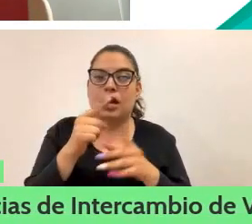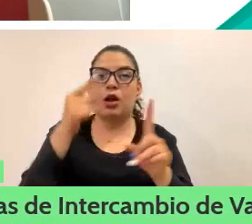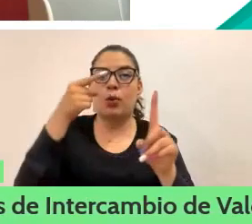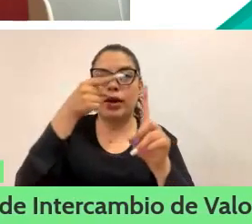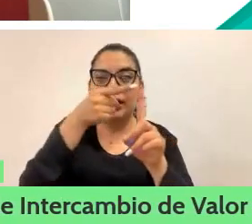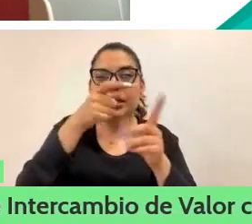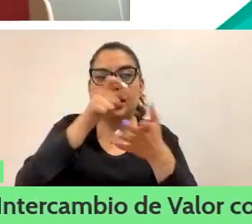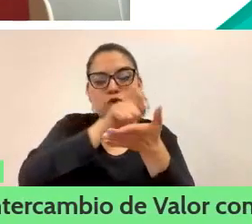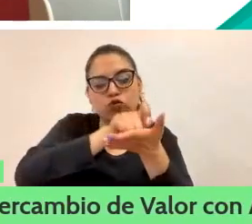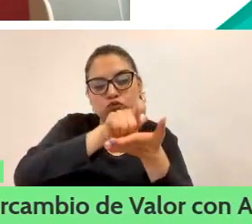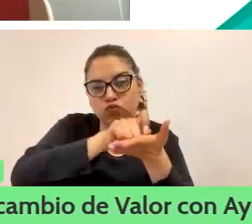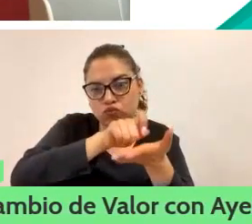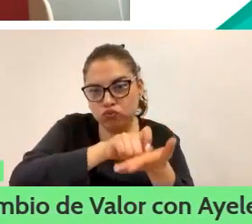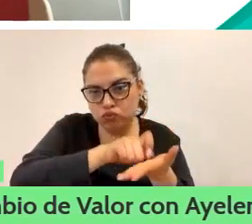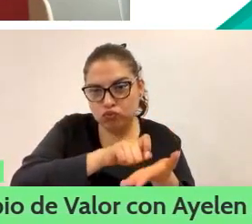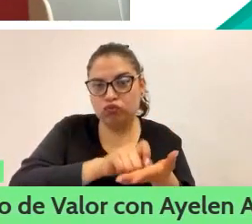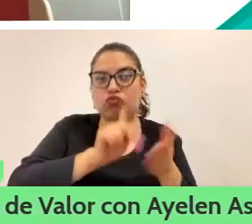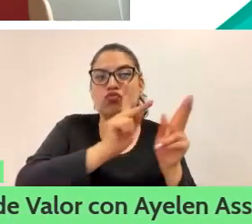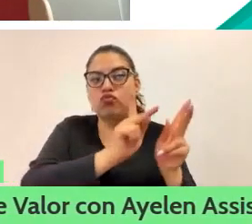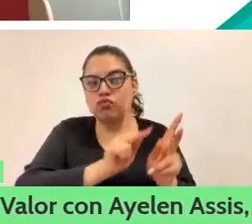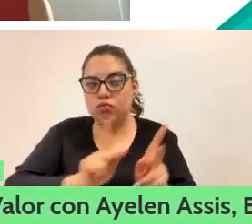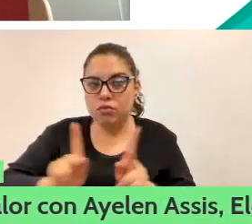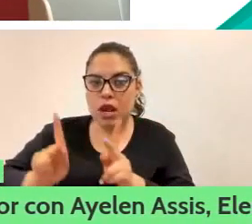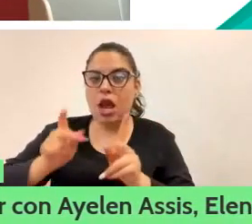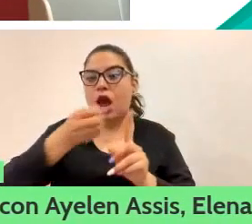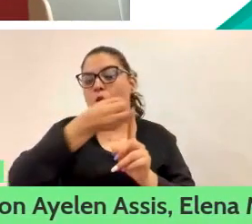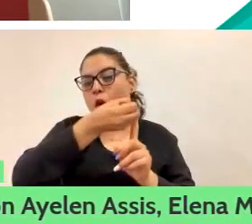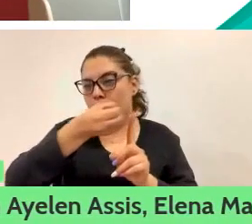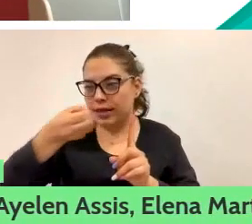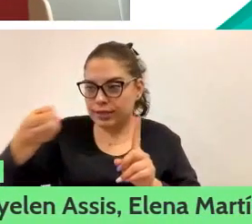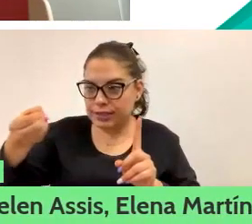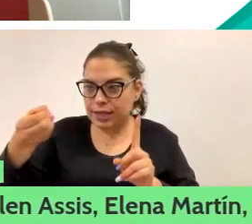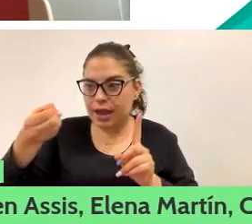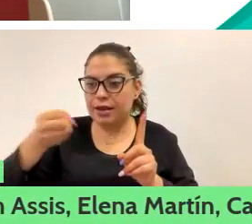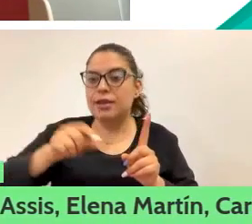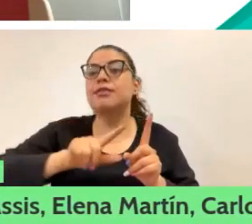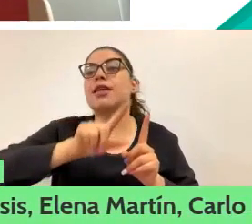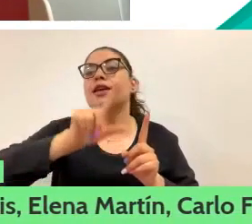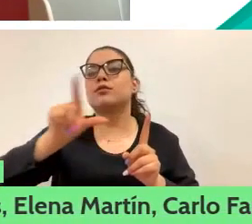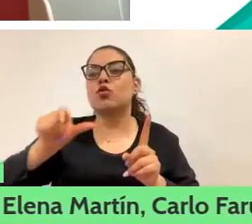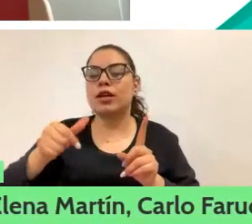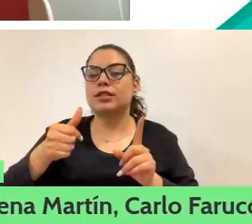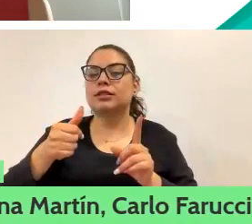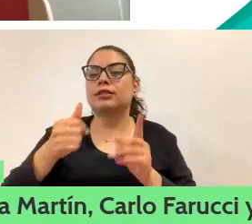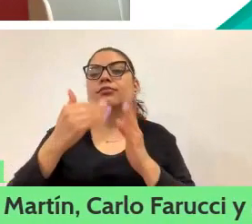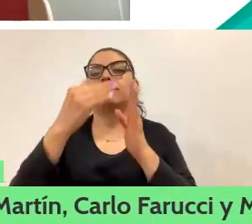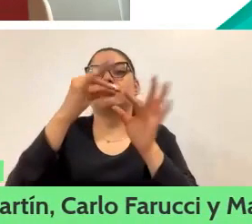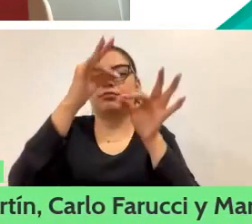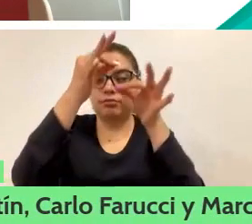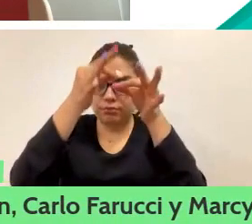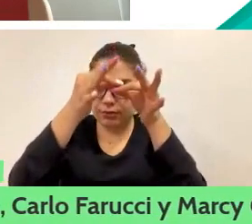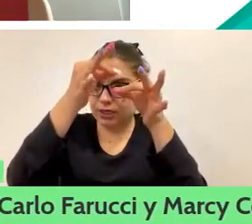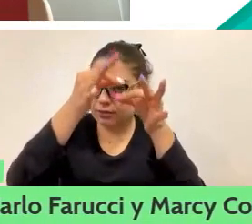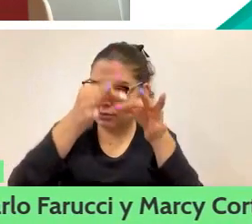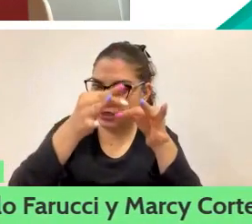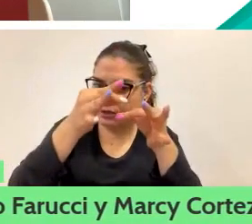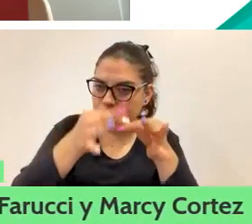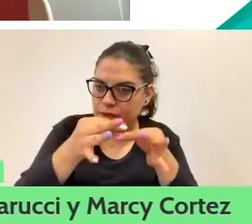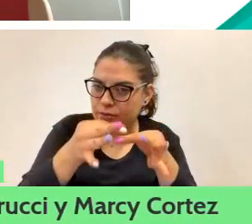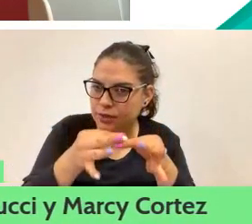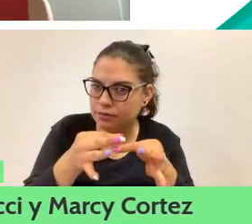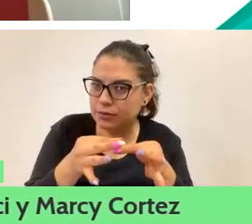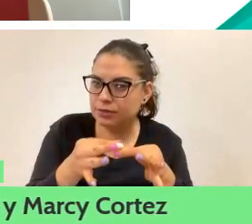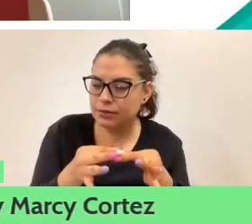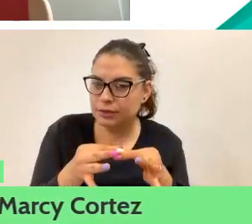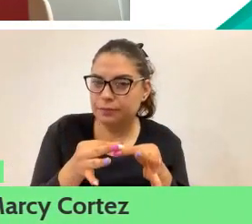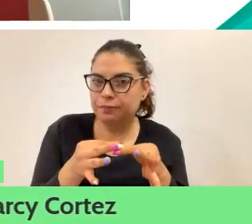tareas, planificar, organizarnos y poder seguir esos caminos. Entonces, todo se va